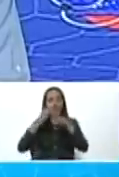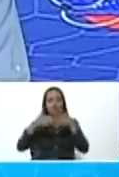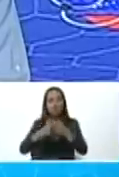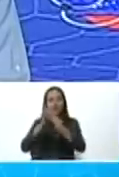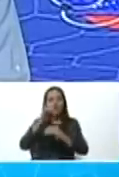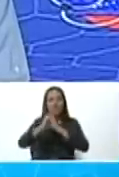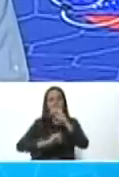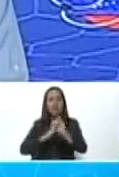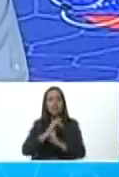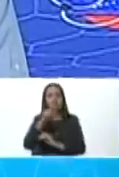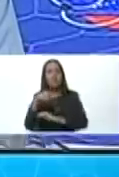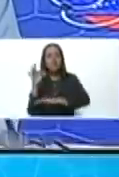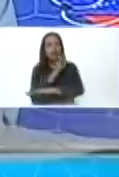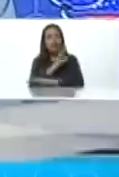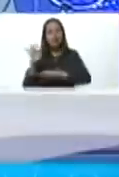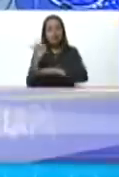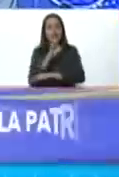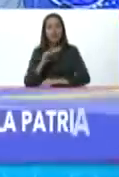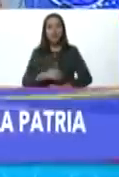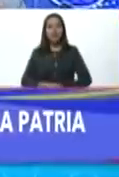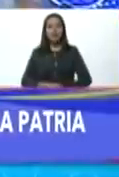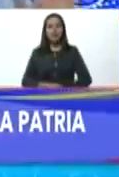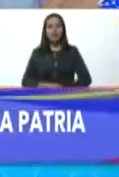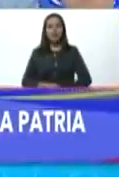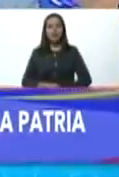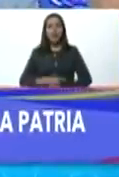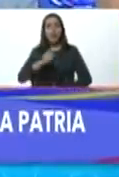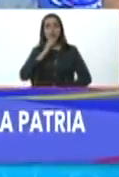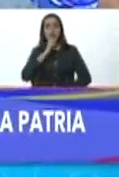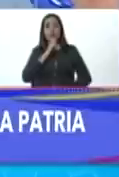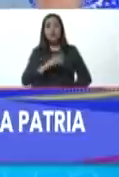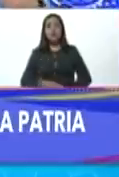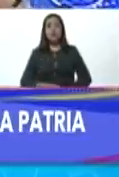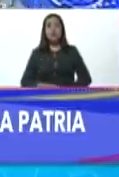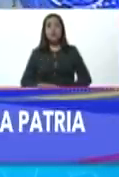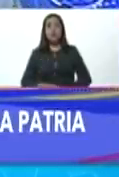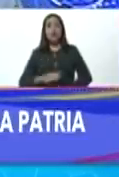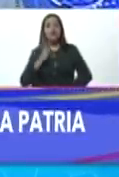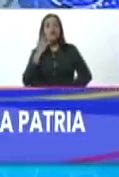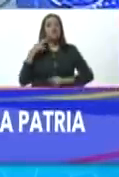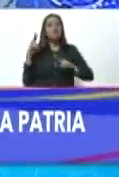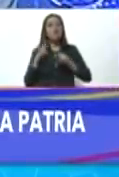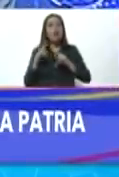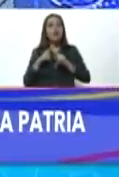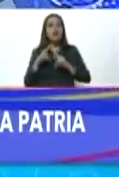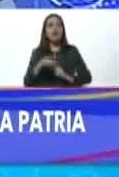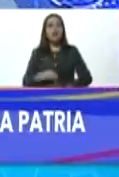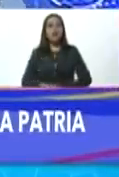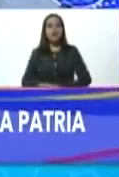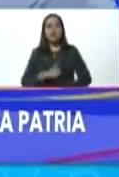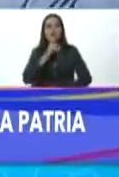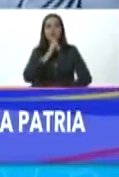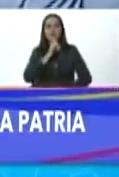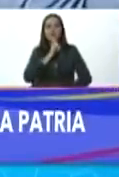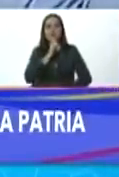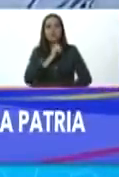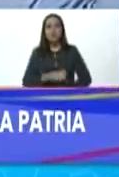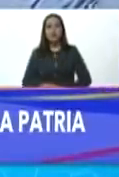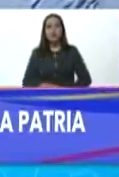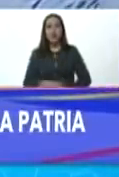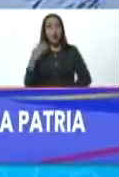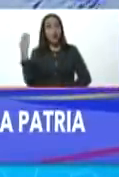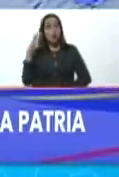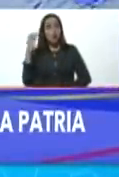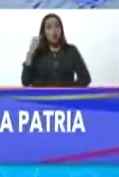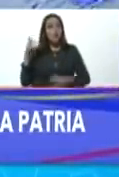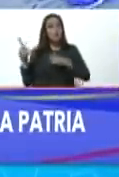en los pasos fronterizos, pasos difíciles. Por ejemplo, el paso de San Antonio del Táchira y Dureña es un paso difícil, porque ya en Colombia está